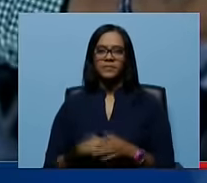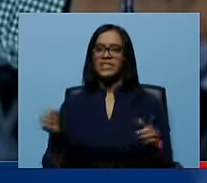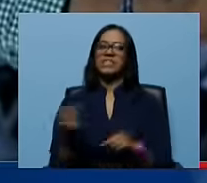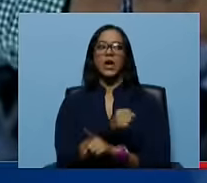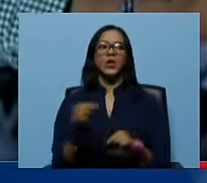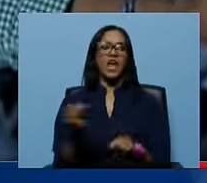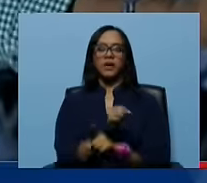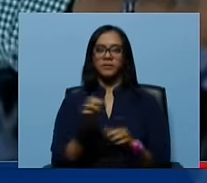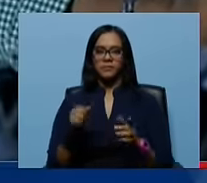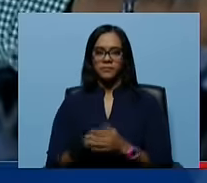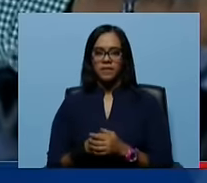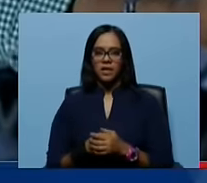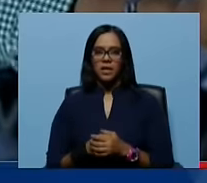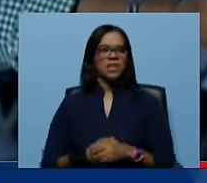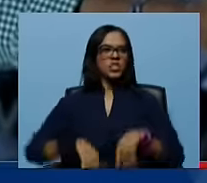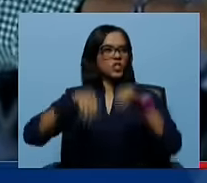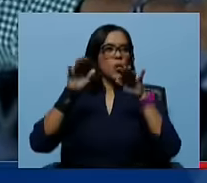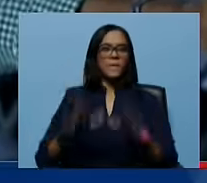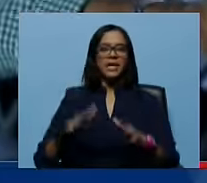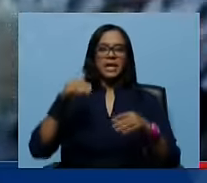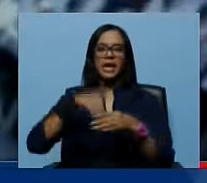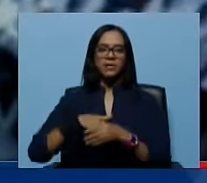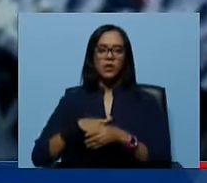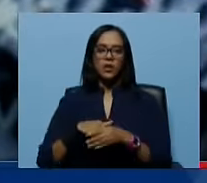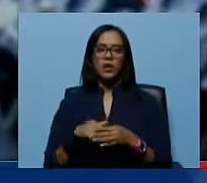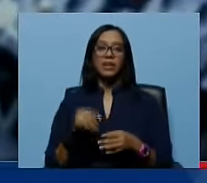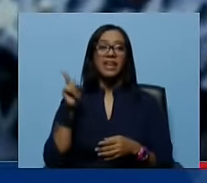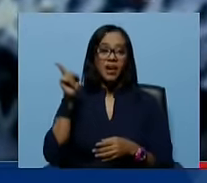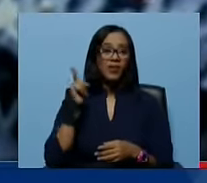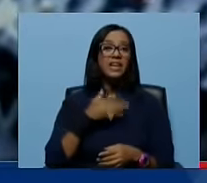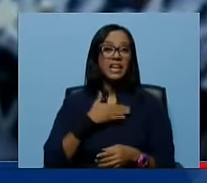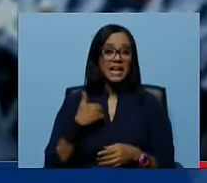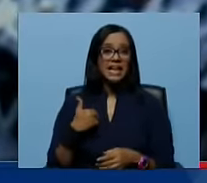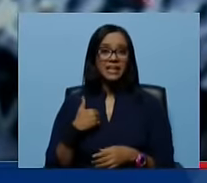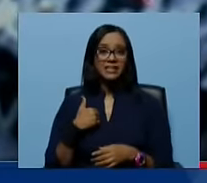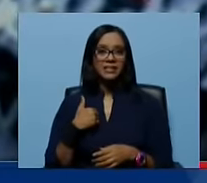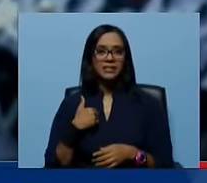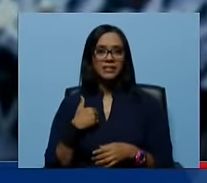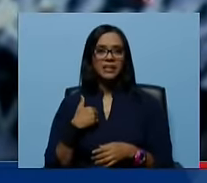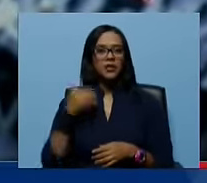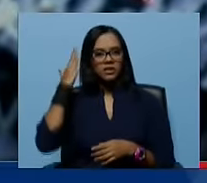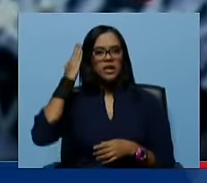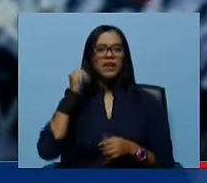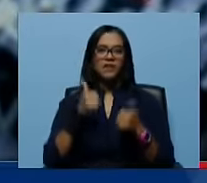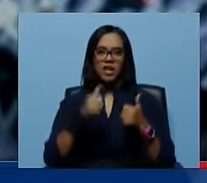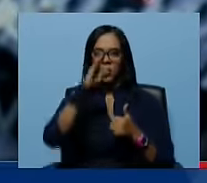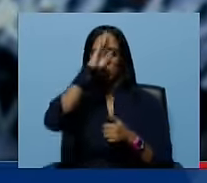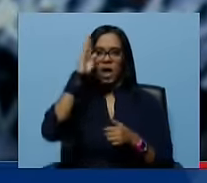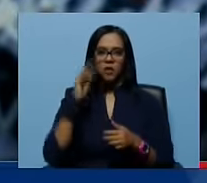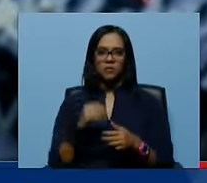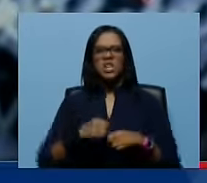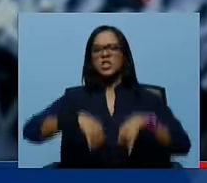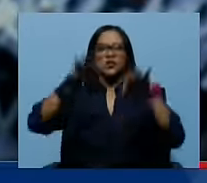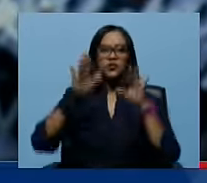sabotaje, suspendan las elecciones, que es lo que ellos querían, lo sabe bien Diosdado.